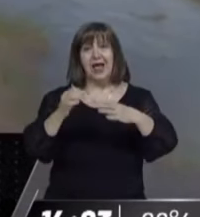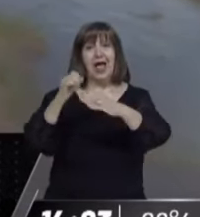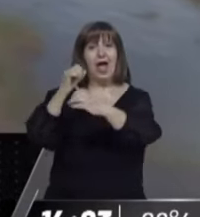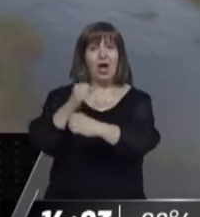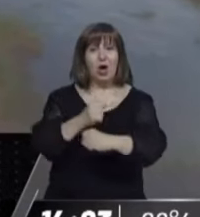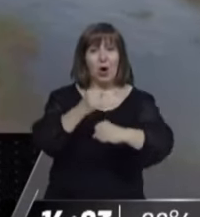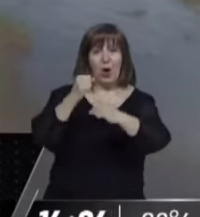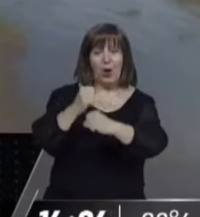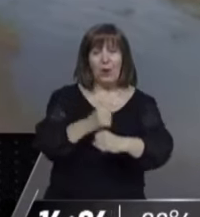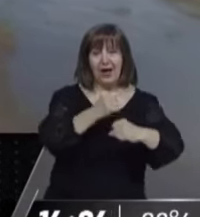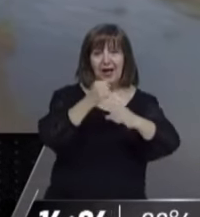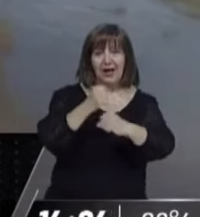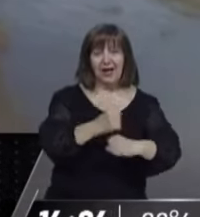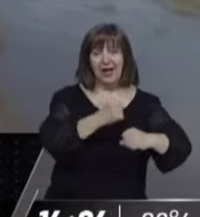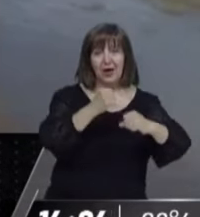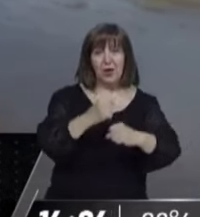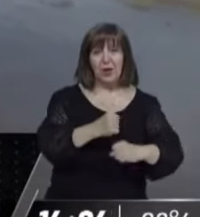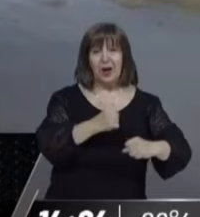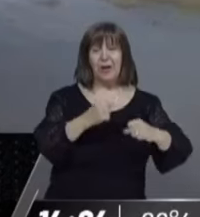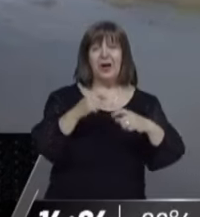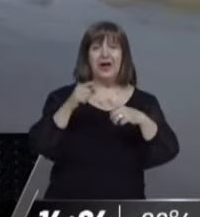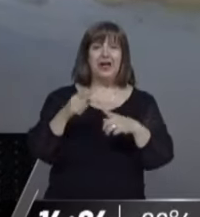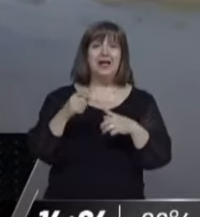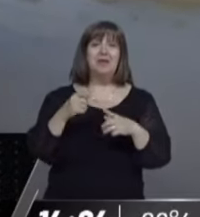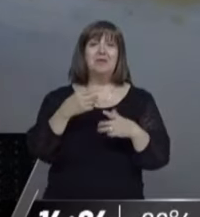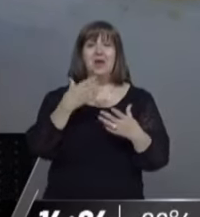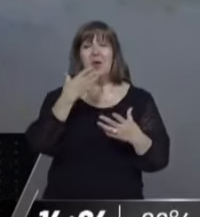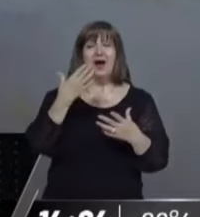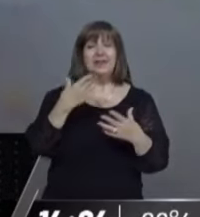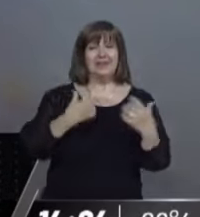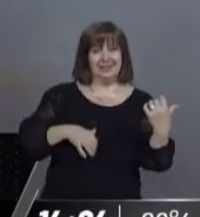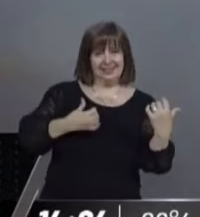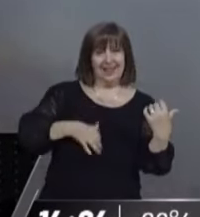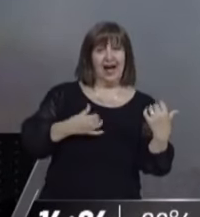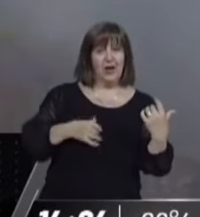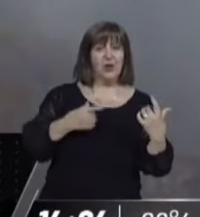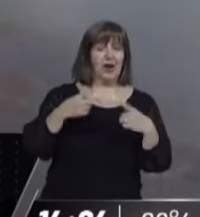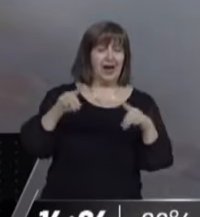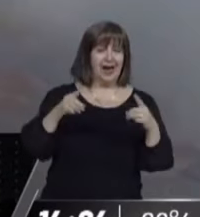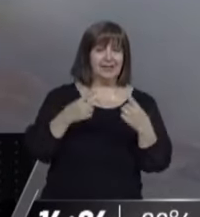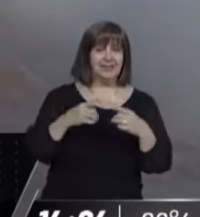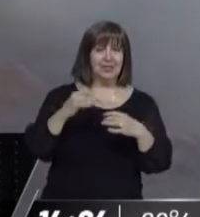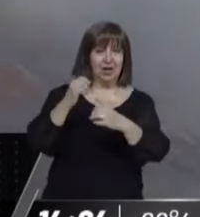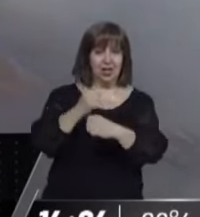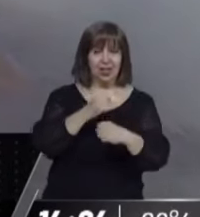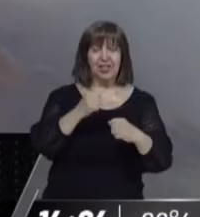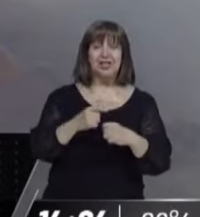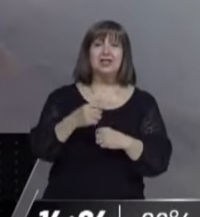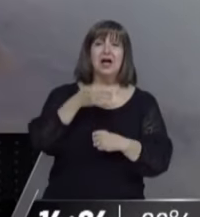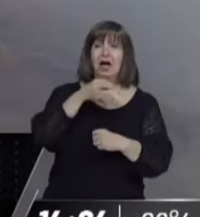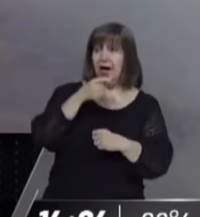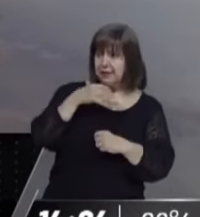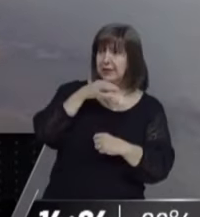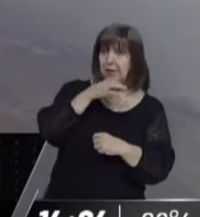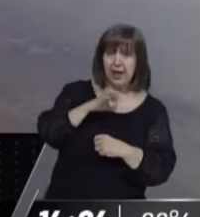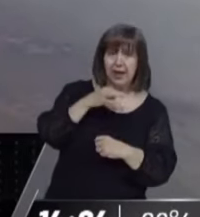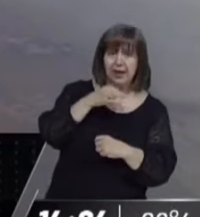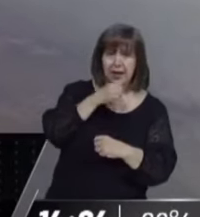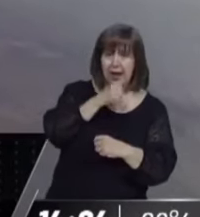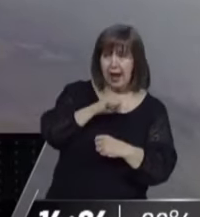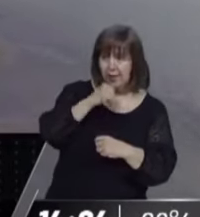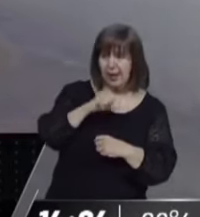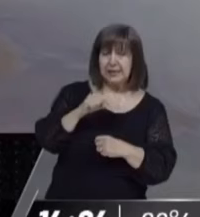Palorma tiene un tema que se llama el Junquillerito, que habla muy bien de eso. ¿A cuánto estás de la ciudad, Marcela? Bueno, Cabritas.